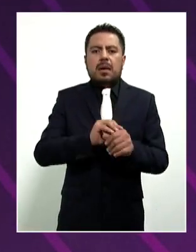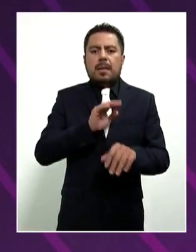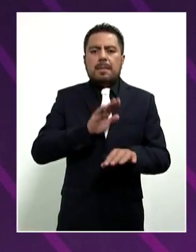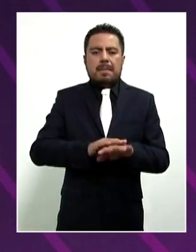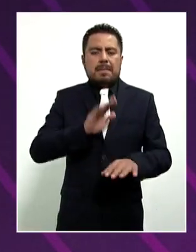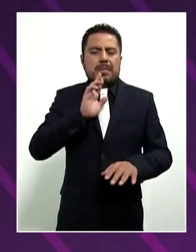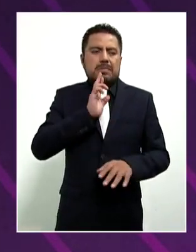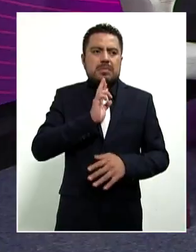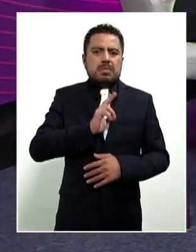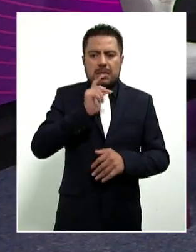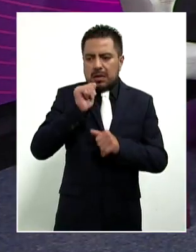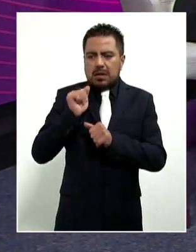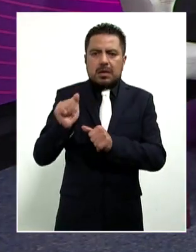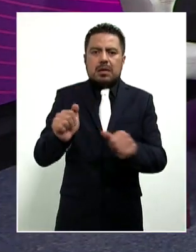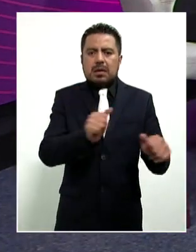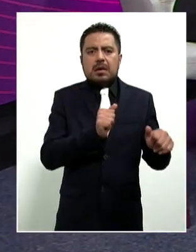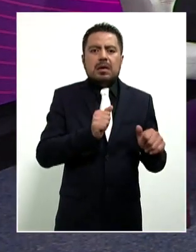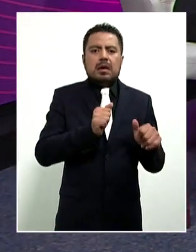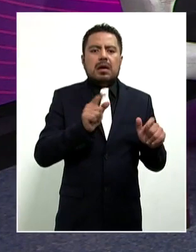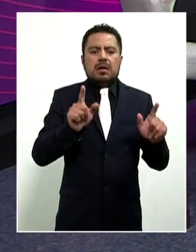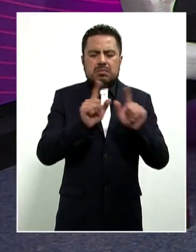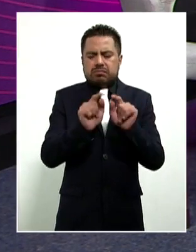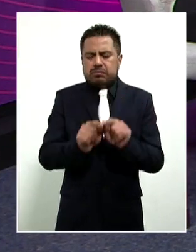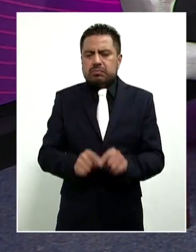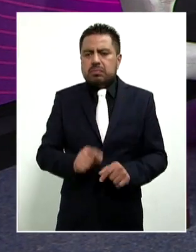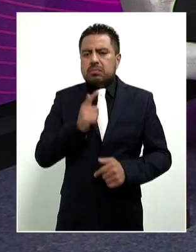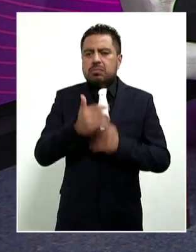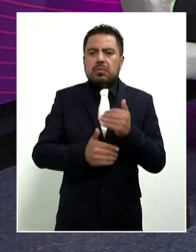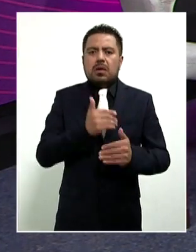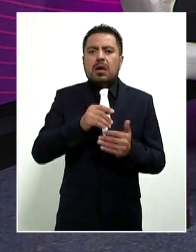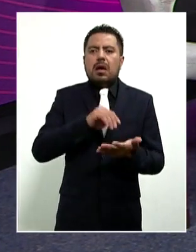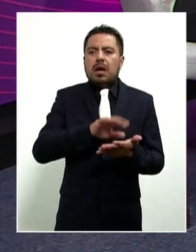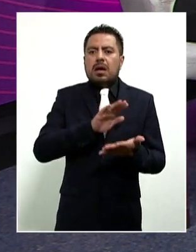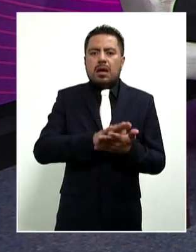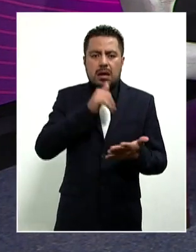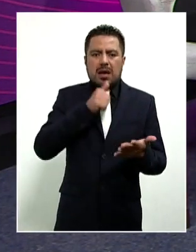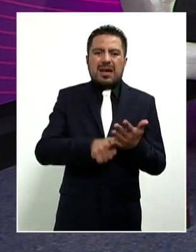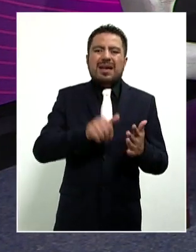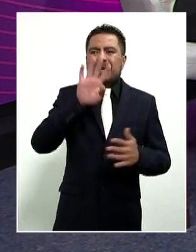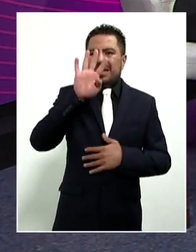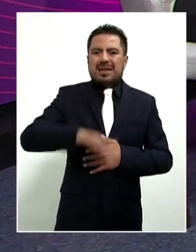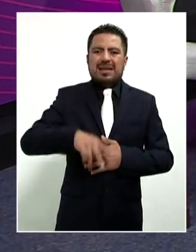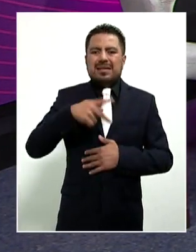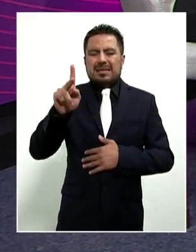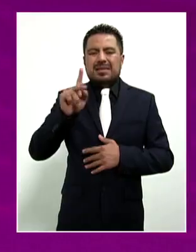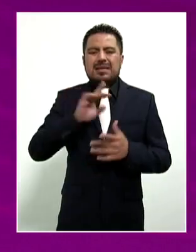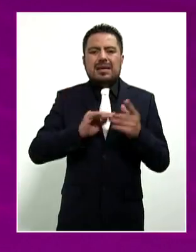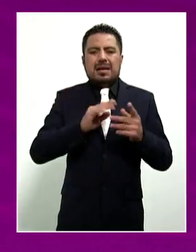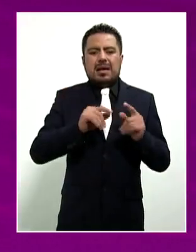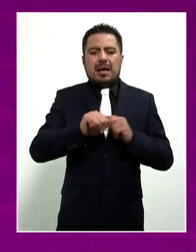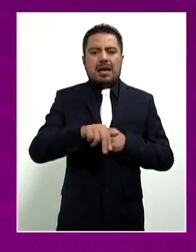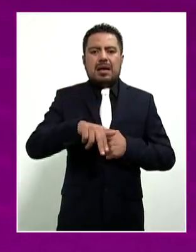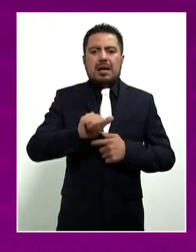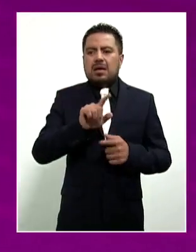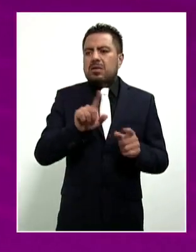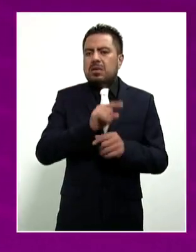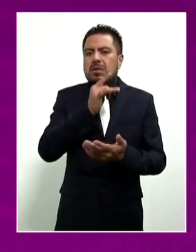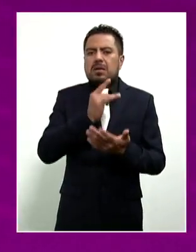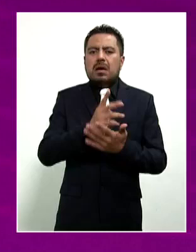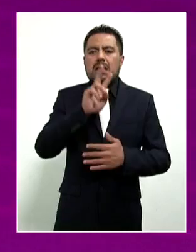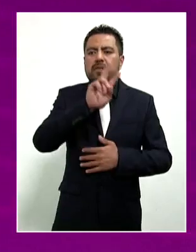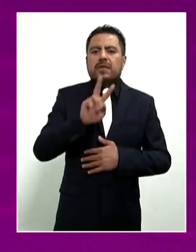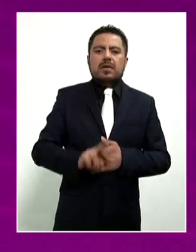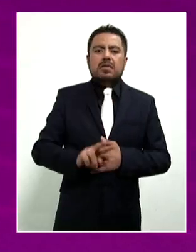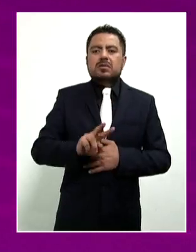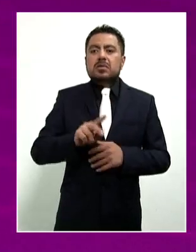más eficiente, con mayor simplificación de los procedimientos, el aplicar Cartagena al que se refería Ana, no solamente para el caso de los